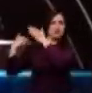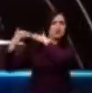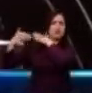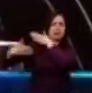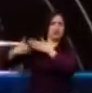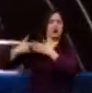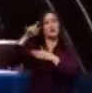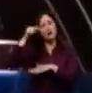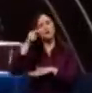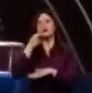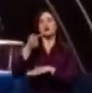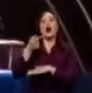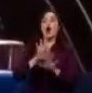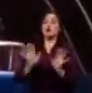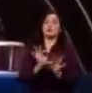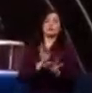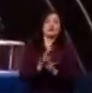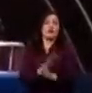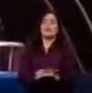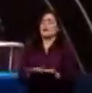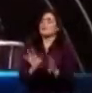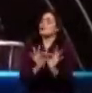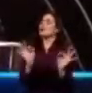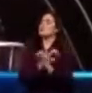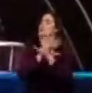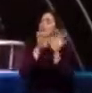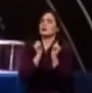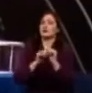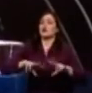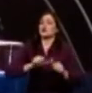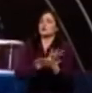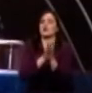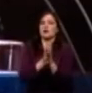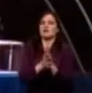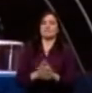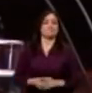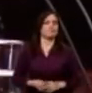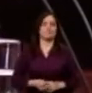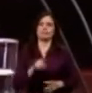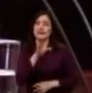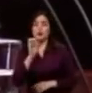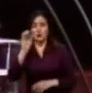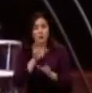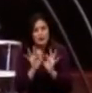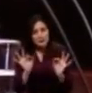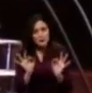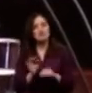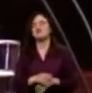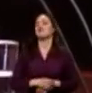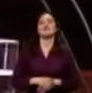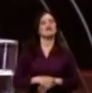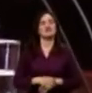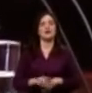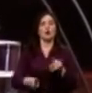tiene funcionarios 100% inmunes a la enfermedad de la codicia y de la mentira. Sin embargo,